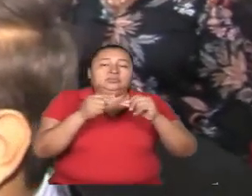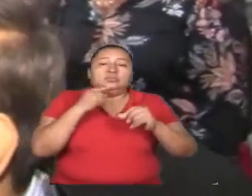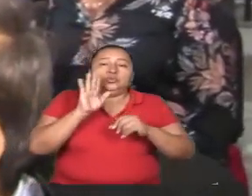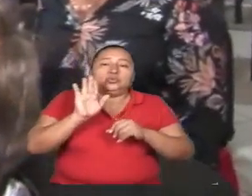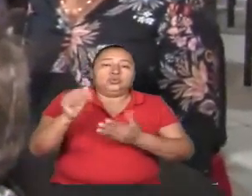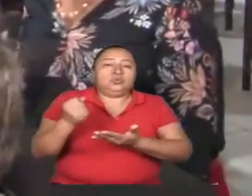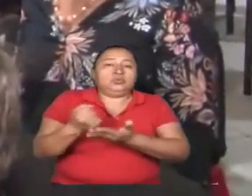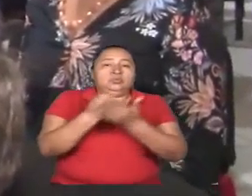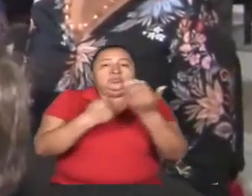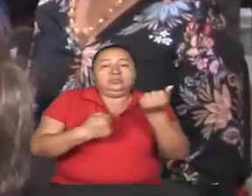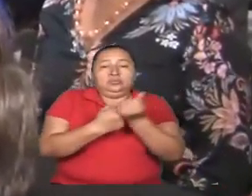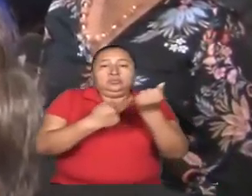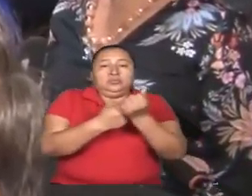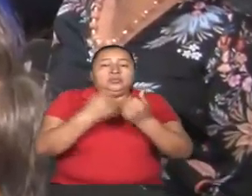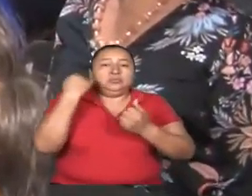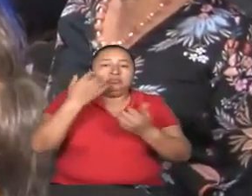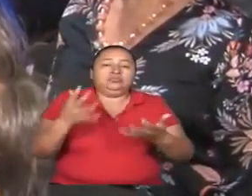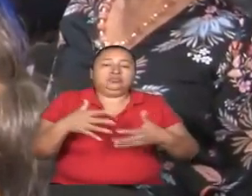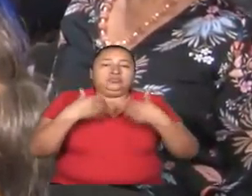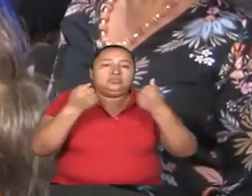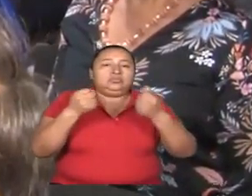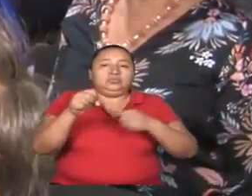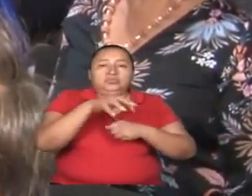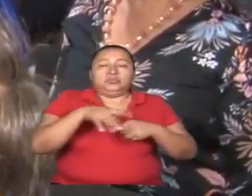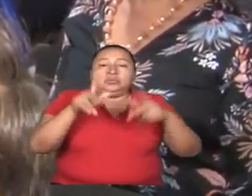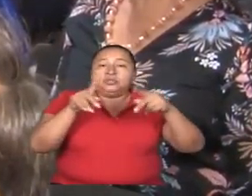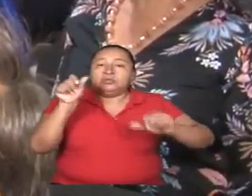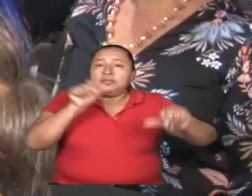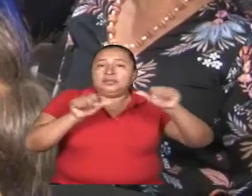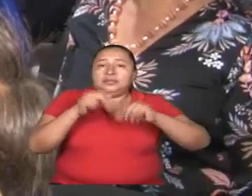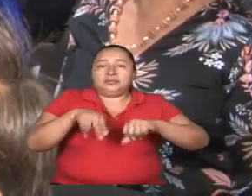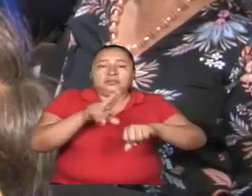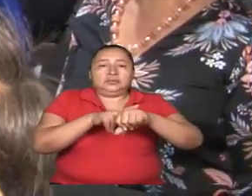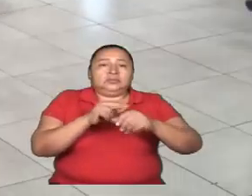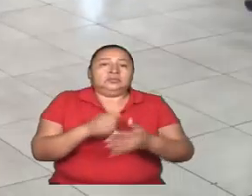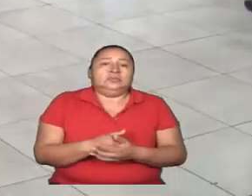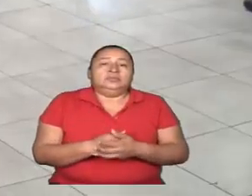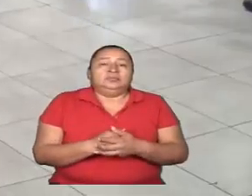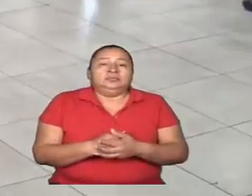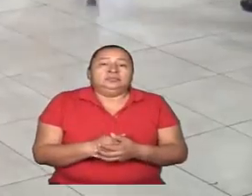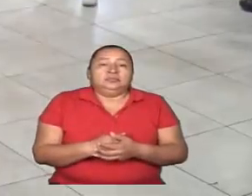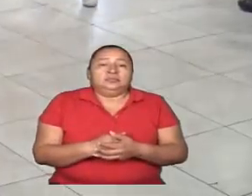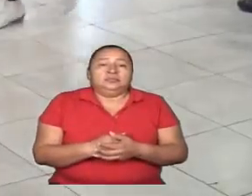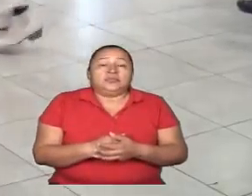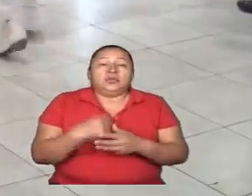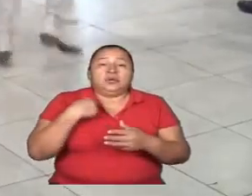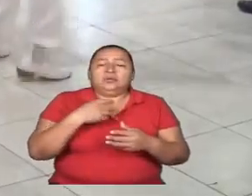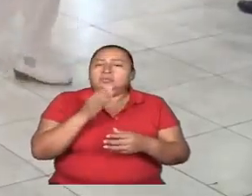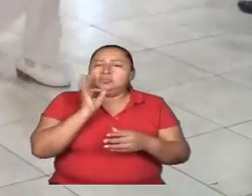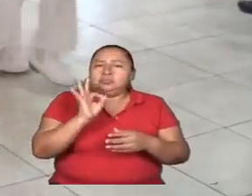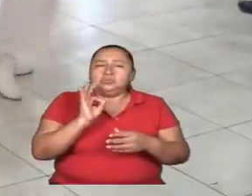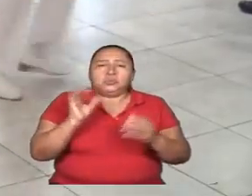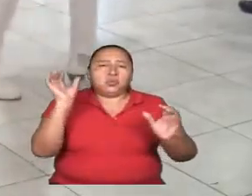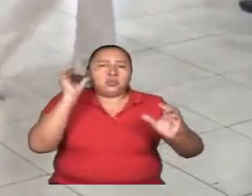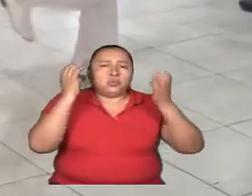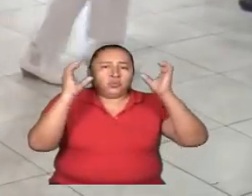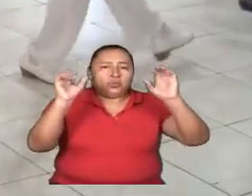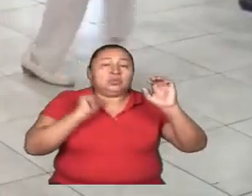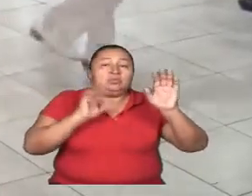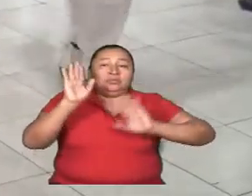e interés en las reivindicaciones sociales de los artistas nacionales. Con un riquísimo derroche cultural en